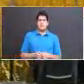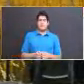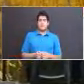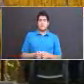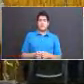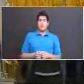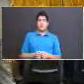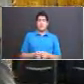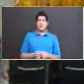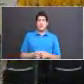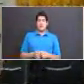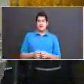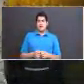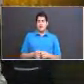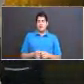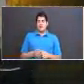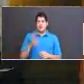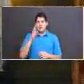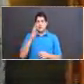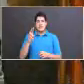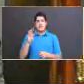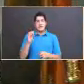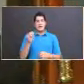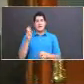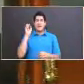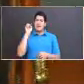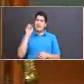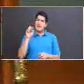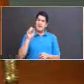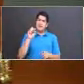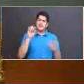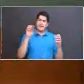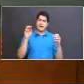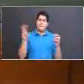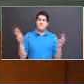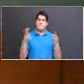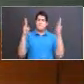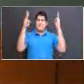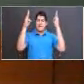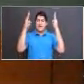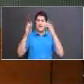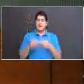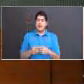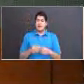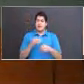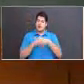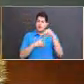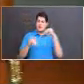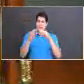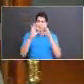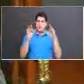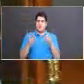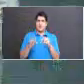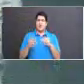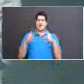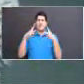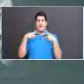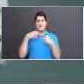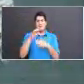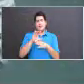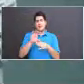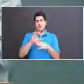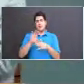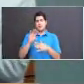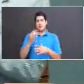Y claro está que en ese milagro que es la transformación es donde se van a dar cosas que nosotros, hermano, que